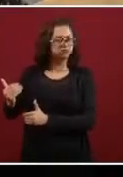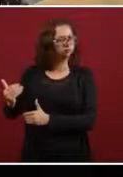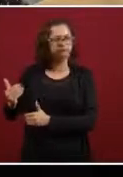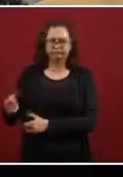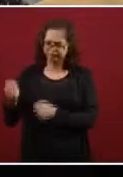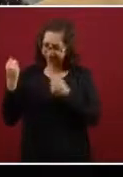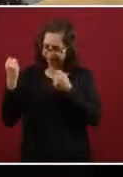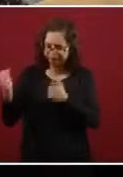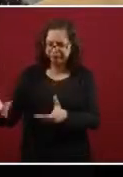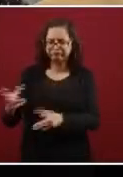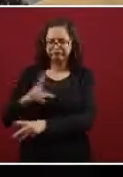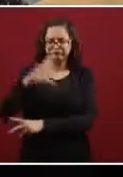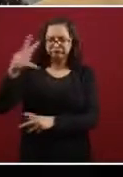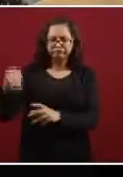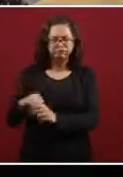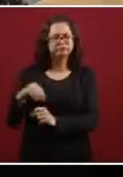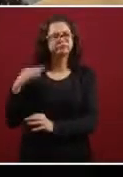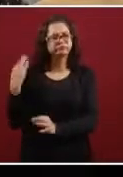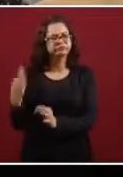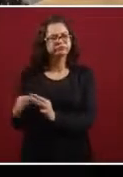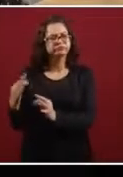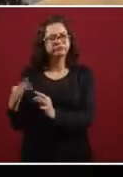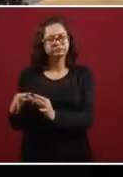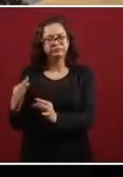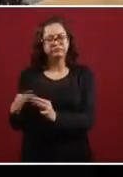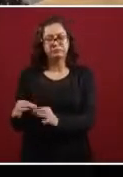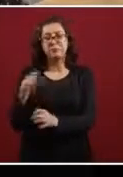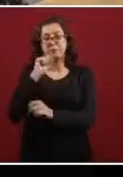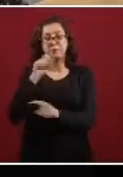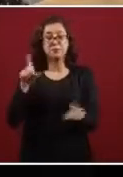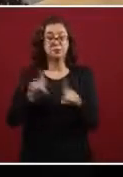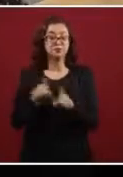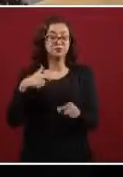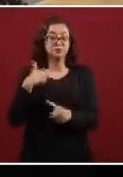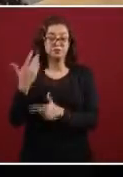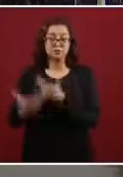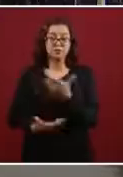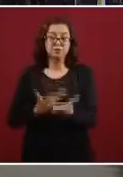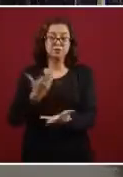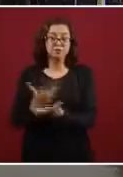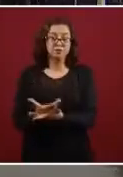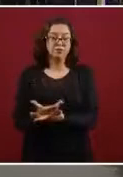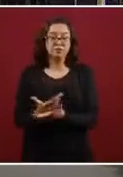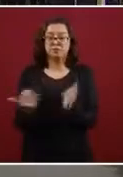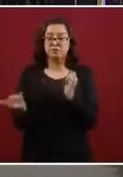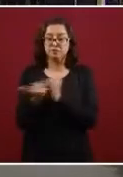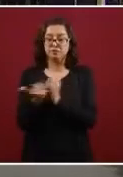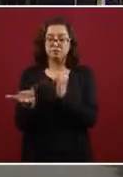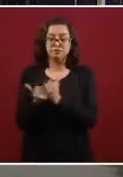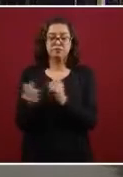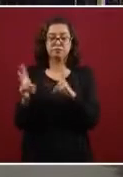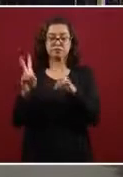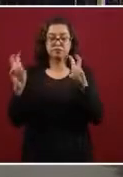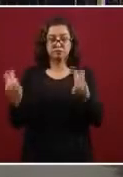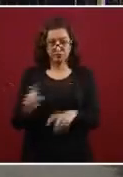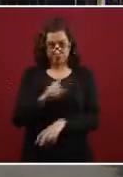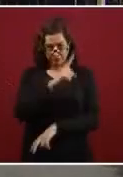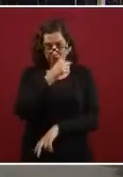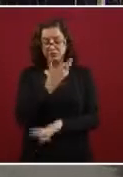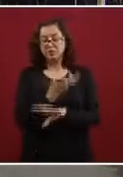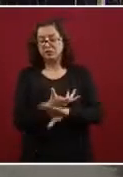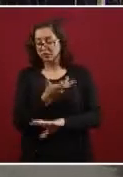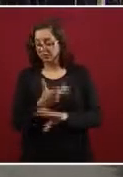de lo aquí asentado, del mismo modo que he propuesto mecanismos similares para el caso de obligaciones a cargo de Estados